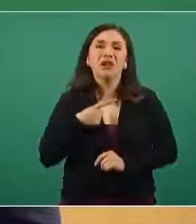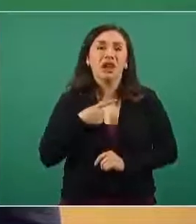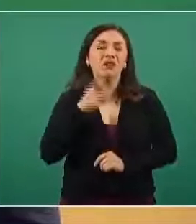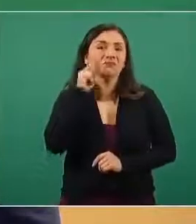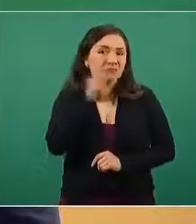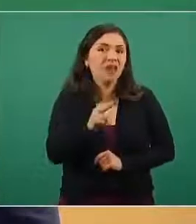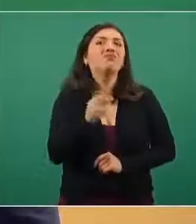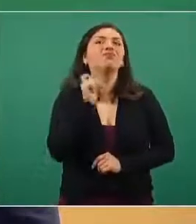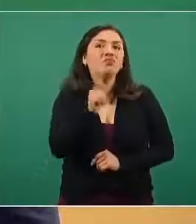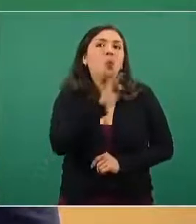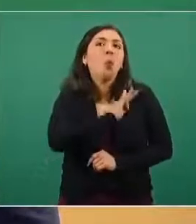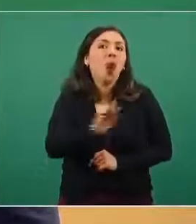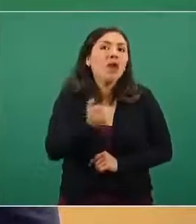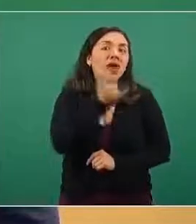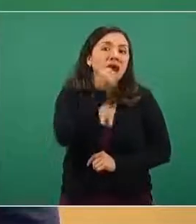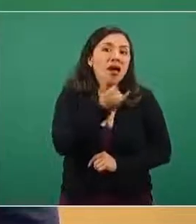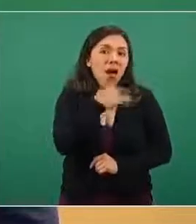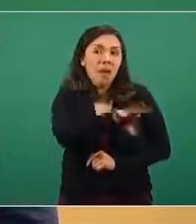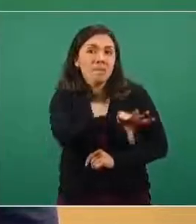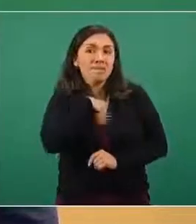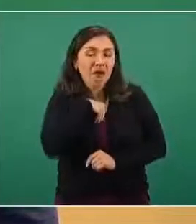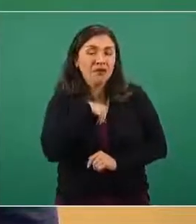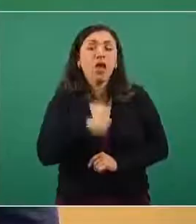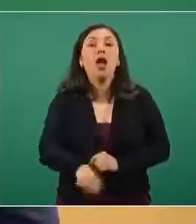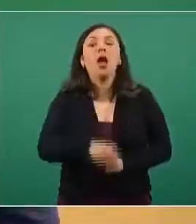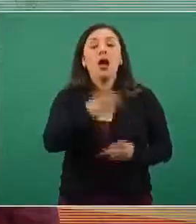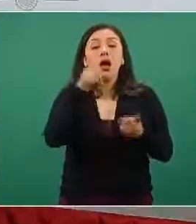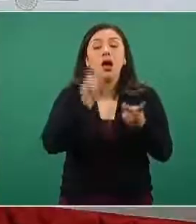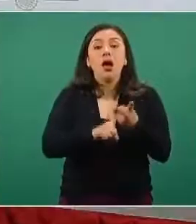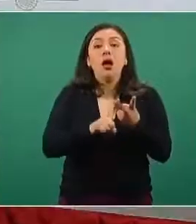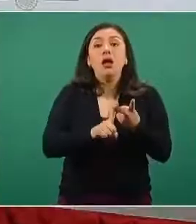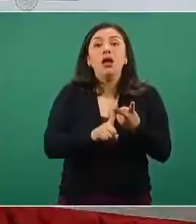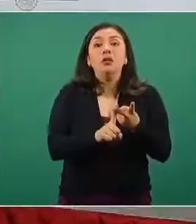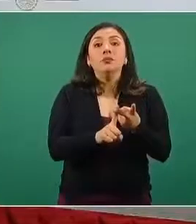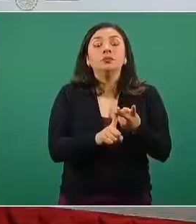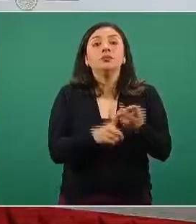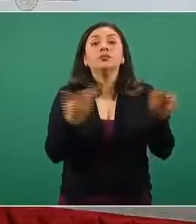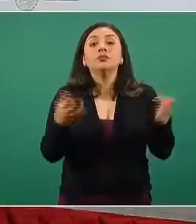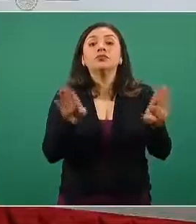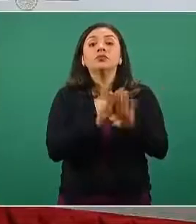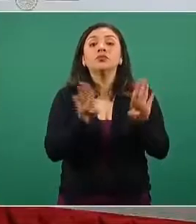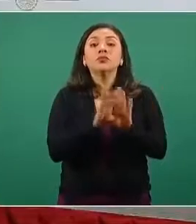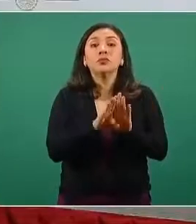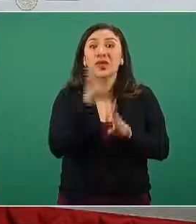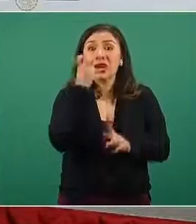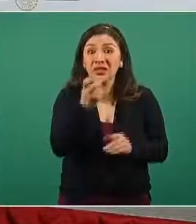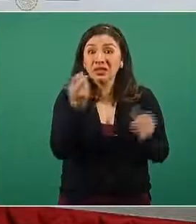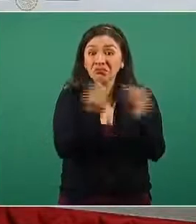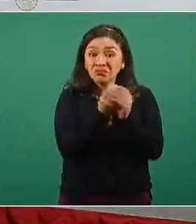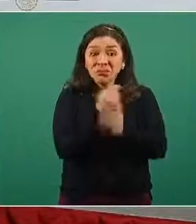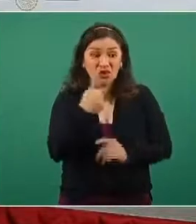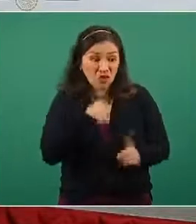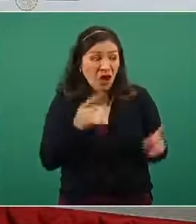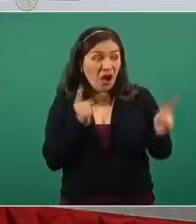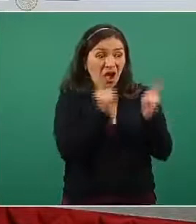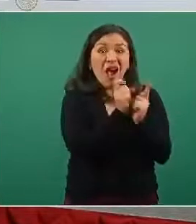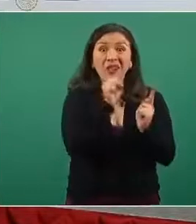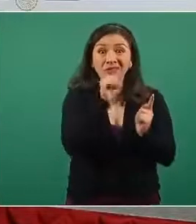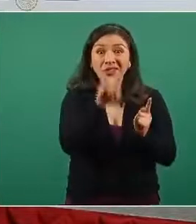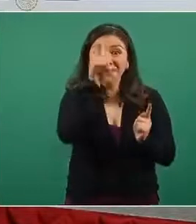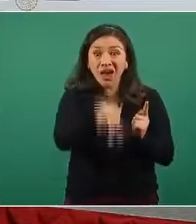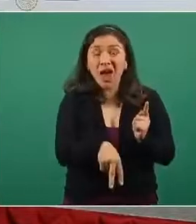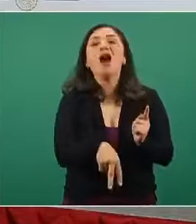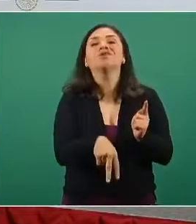condición todavía, y en función de los que clasifiquen para este tipo entonces de clasificación, es decir, de ser contacto, pues inicia